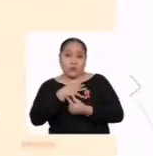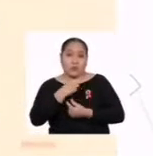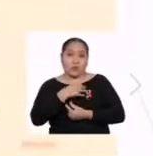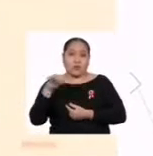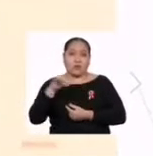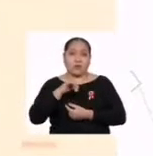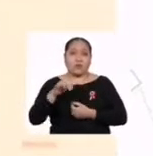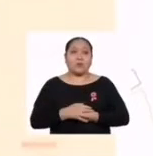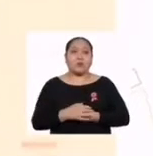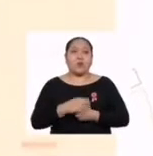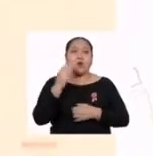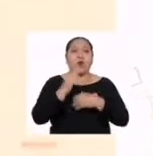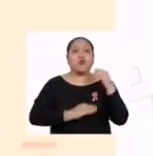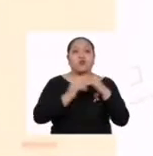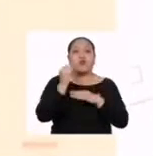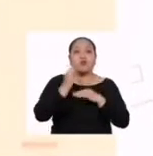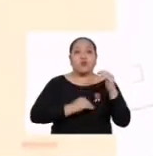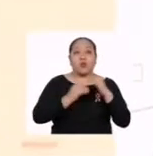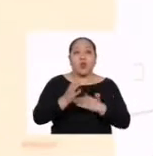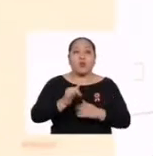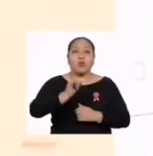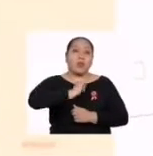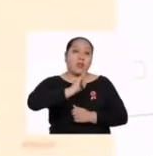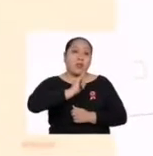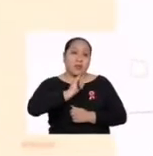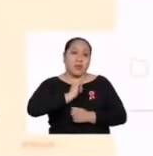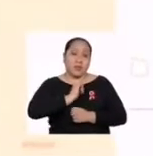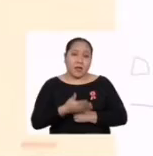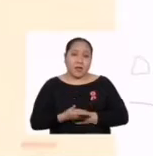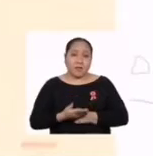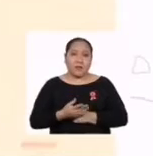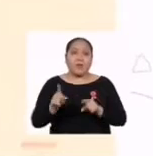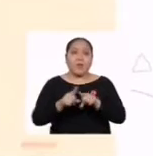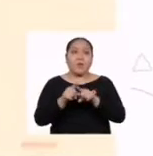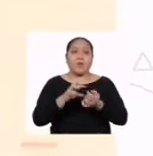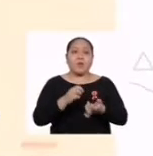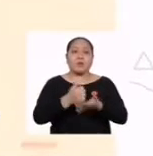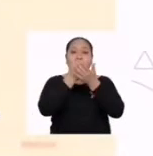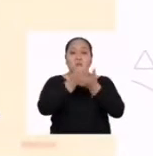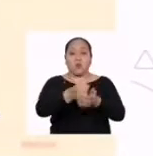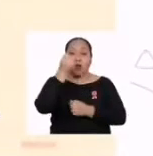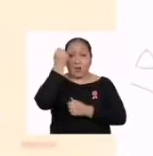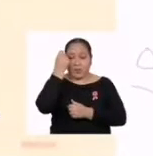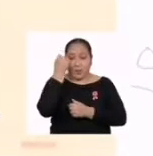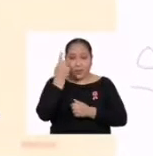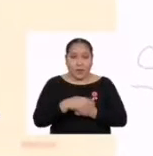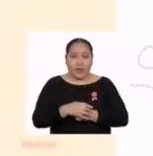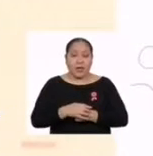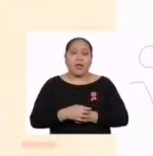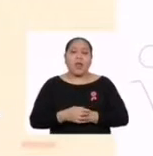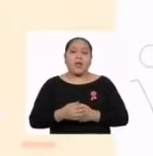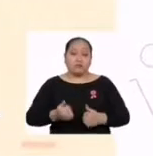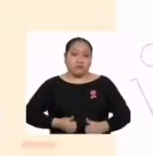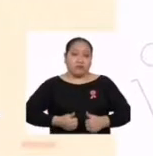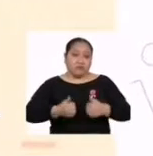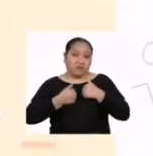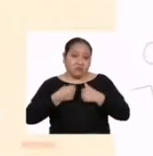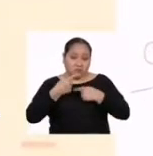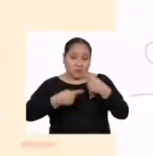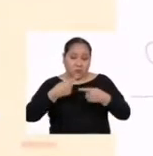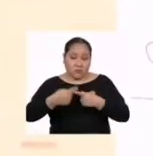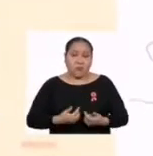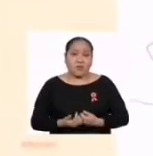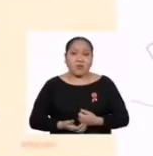edad, construyendo así nuestra identidad. También nos permite comprender de manera vivencial los valores